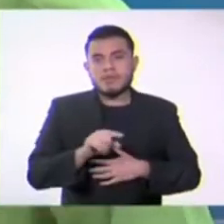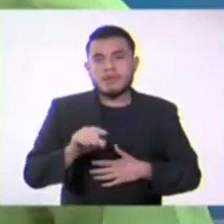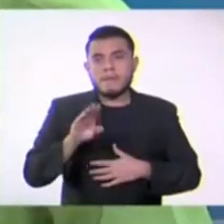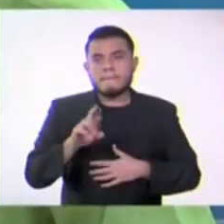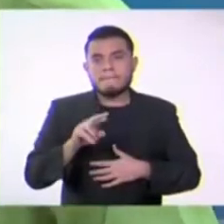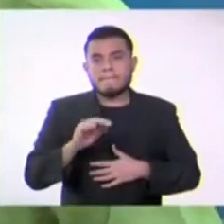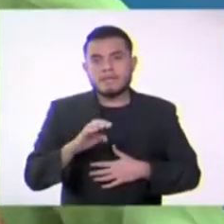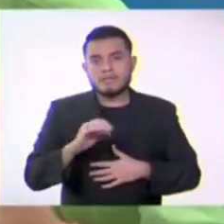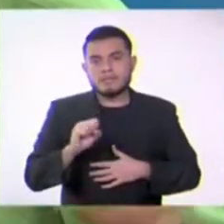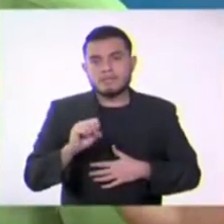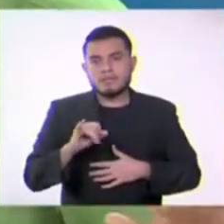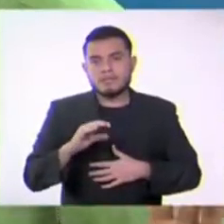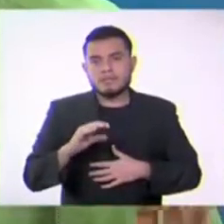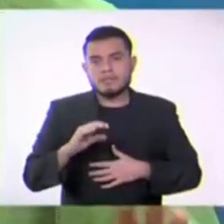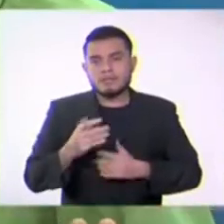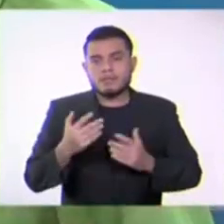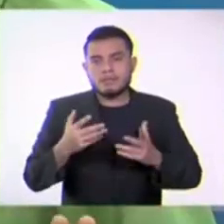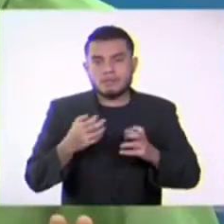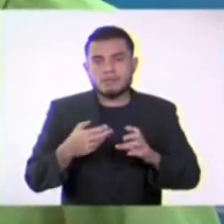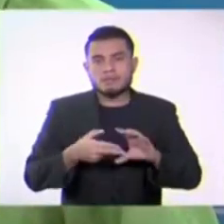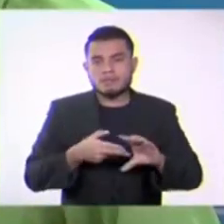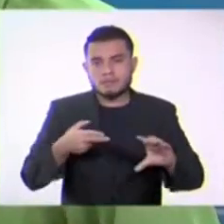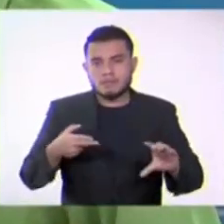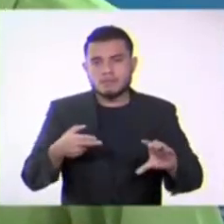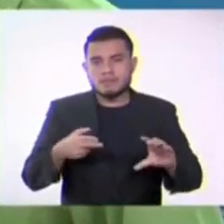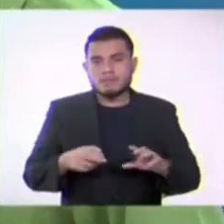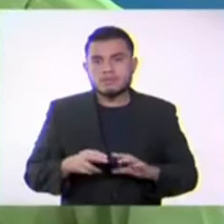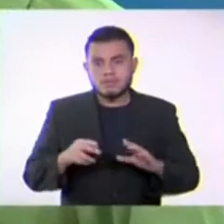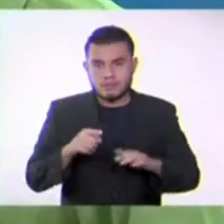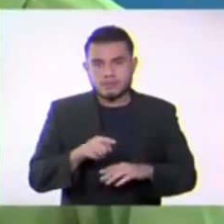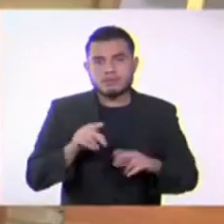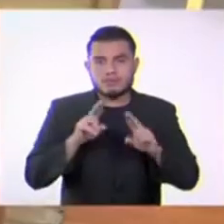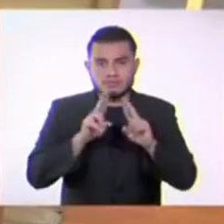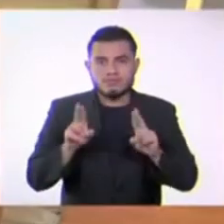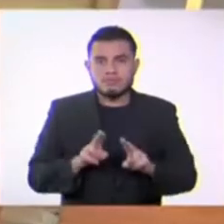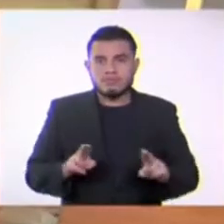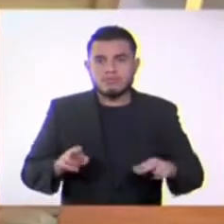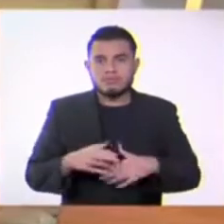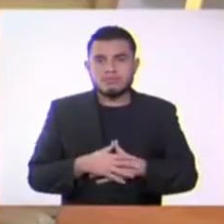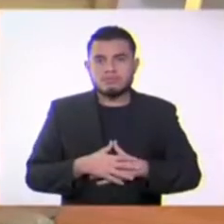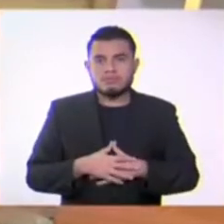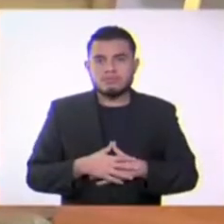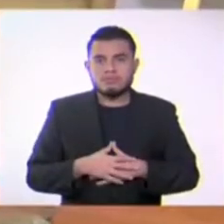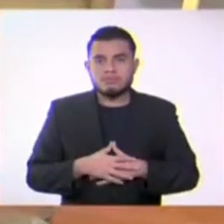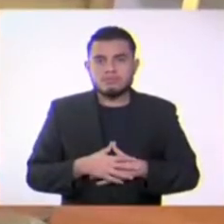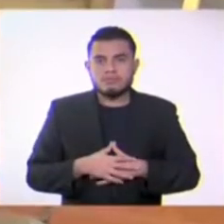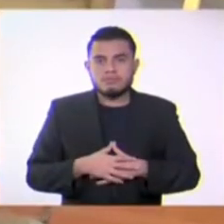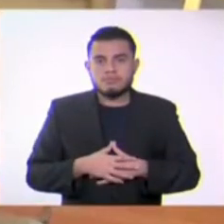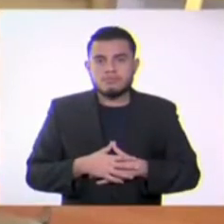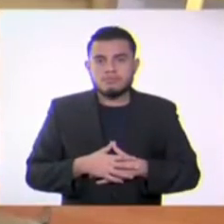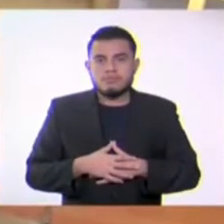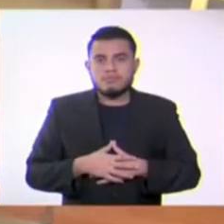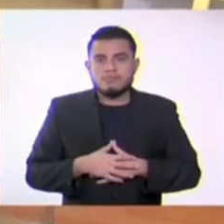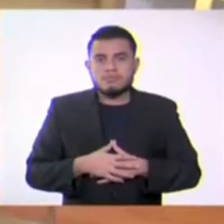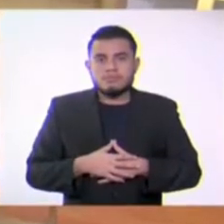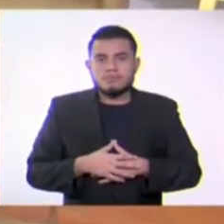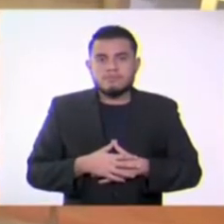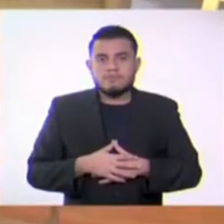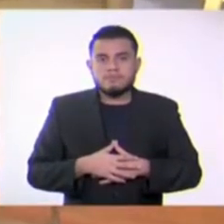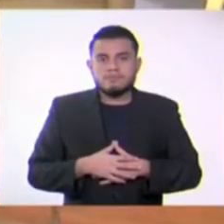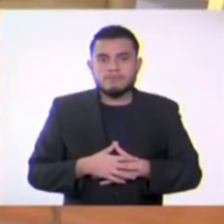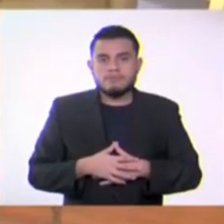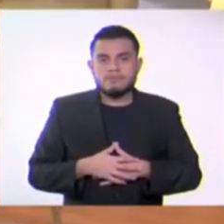decir, que quiere salir, de este bloque. Así es. Gran Bretaña. Federico, quizá mencionar la idea